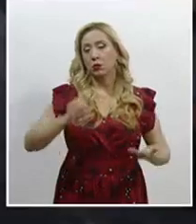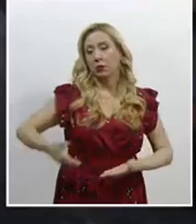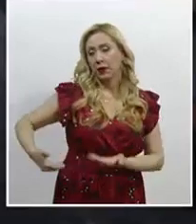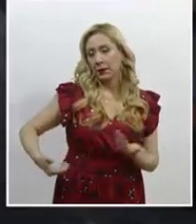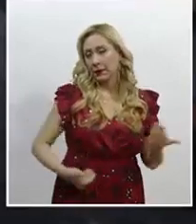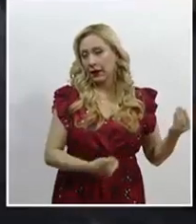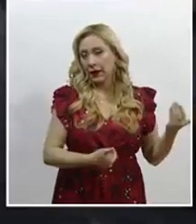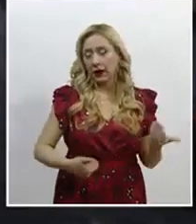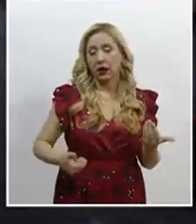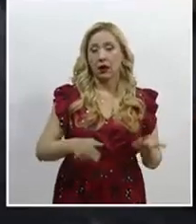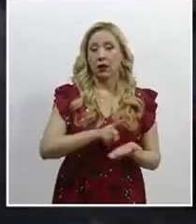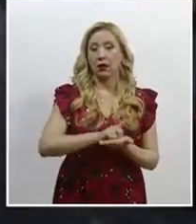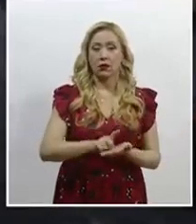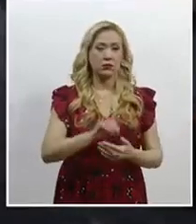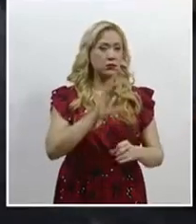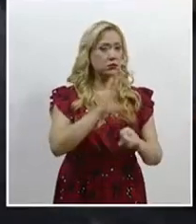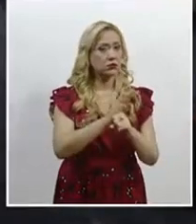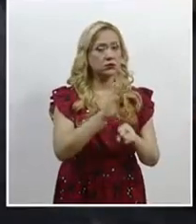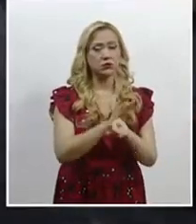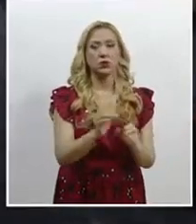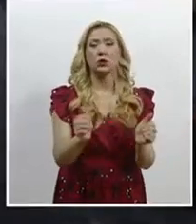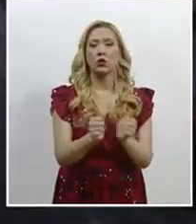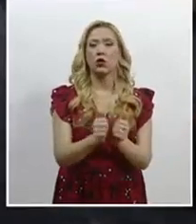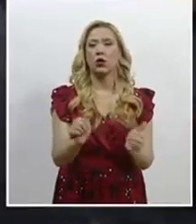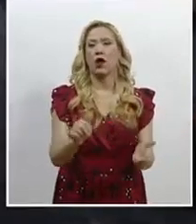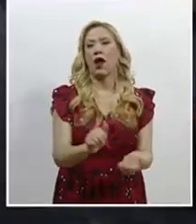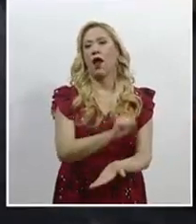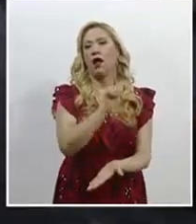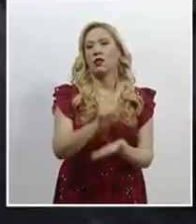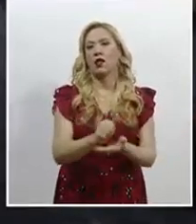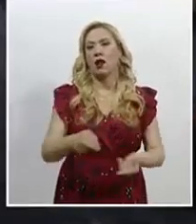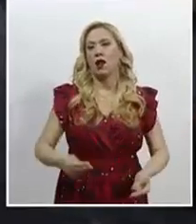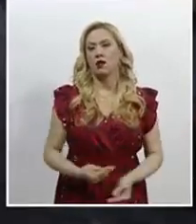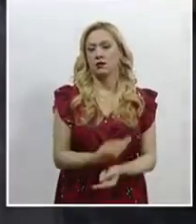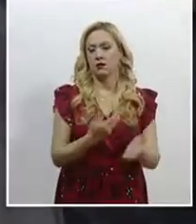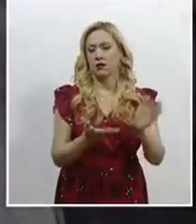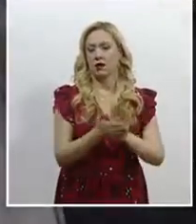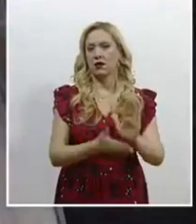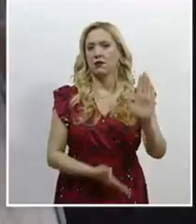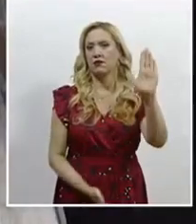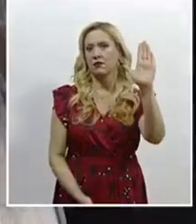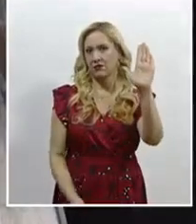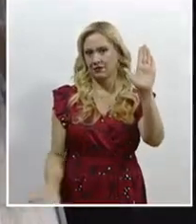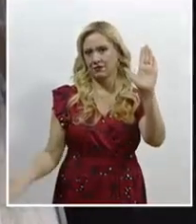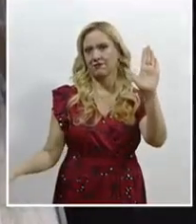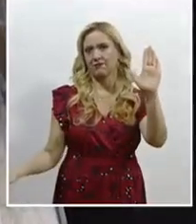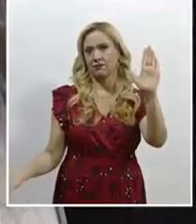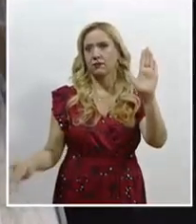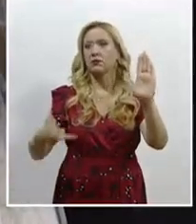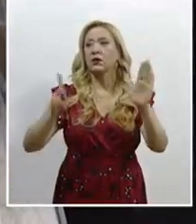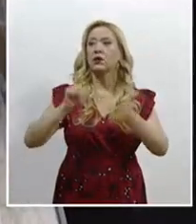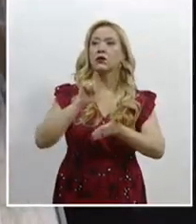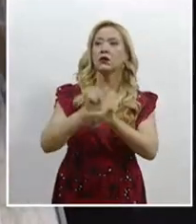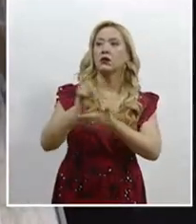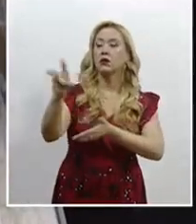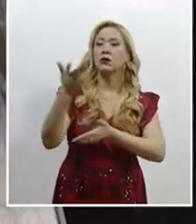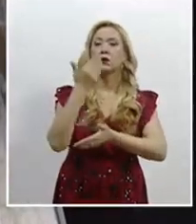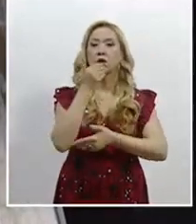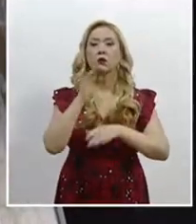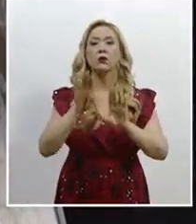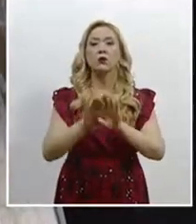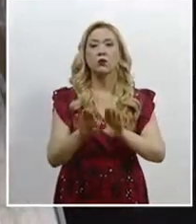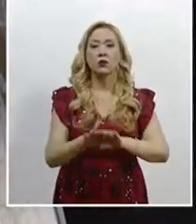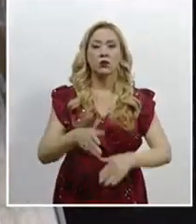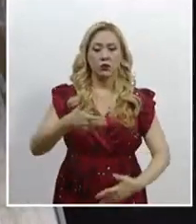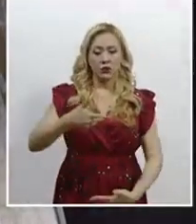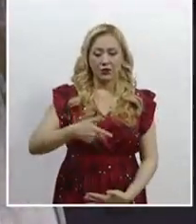derechos inherentes se protegen mediante la inscripción de su nacimiento sin que la falta de regulación justifique la negativa de llevar